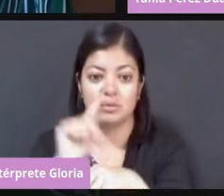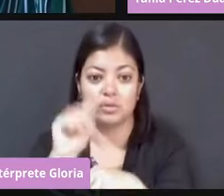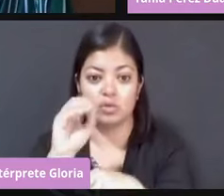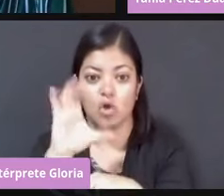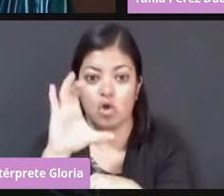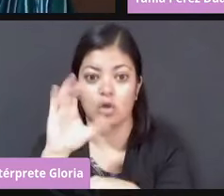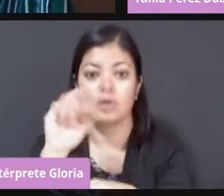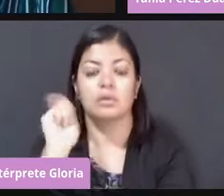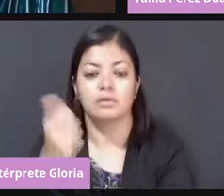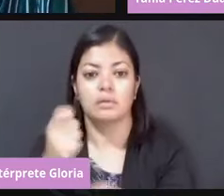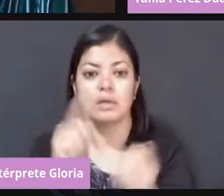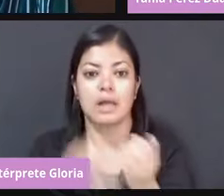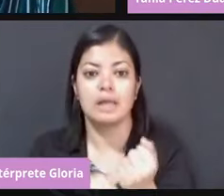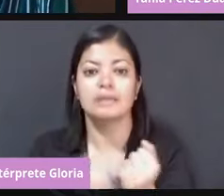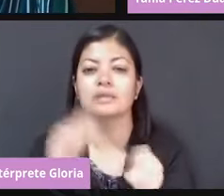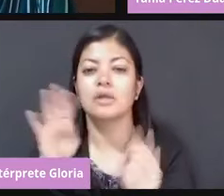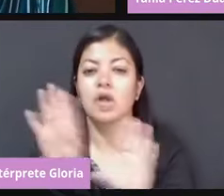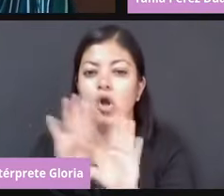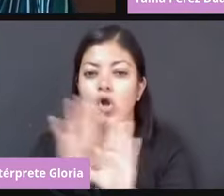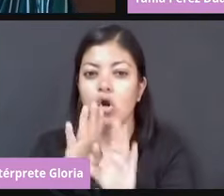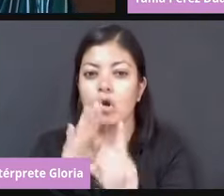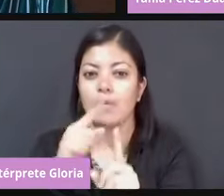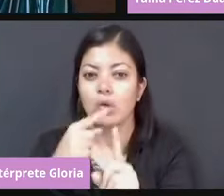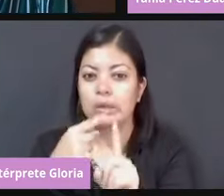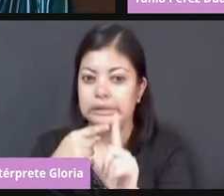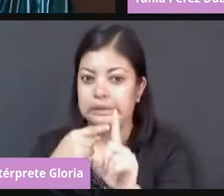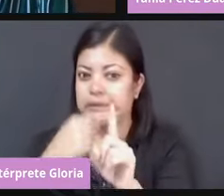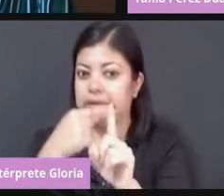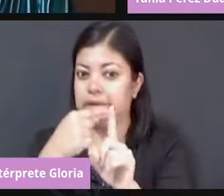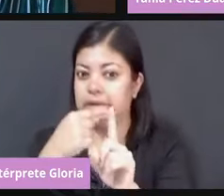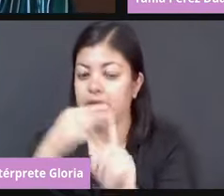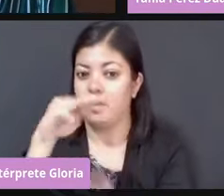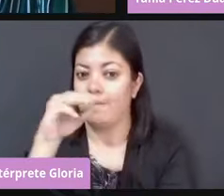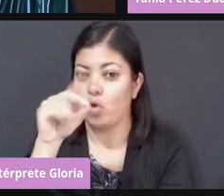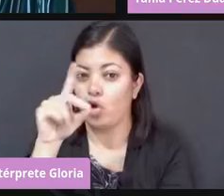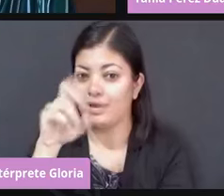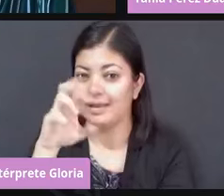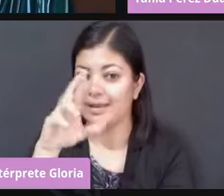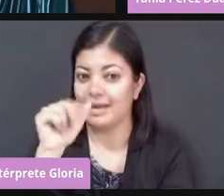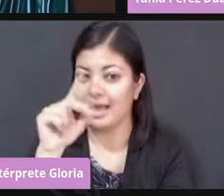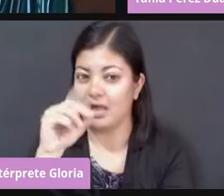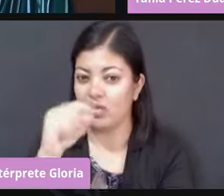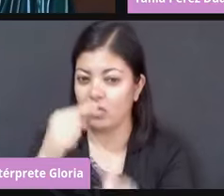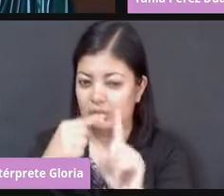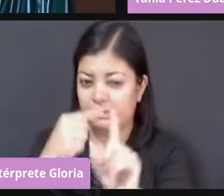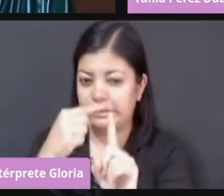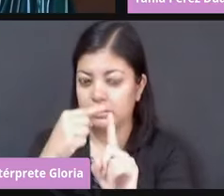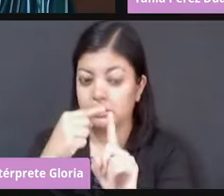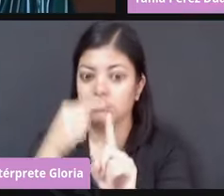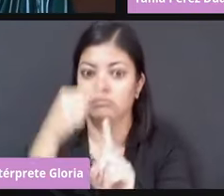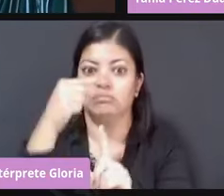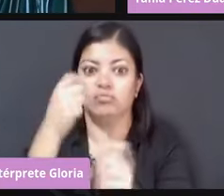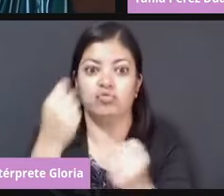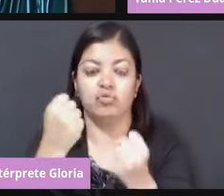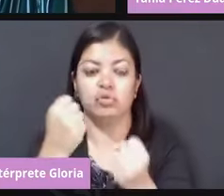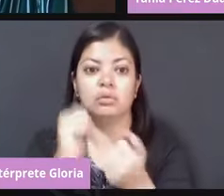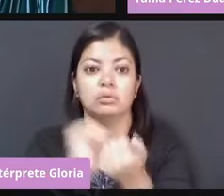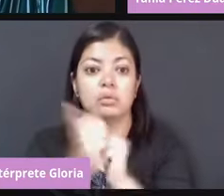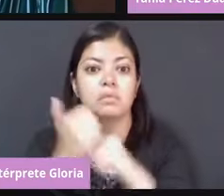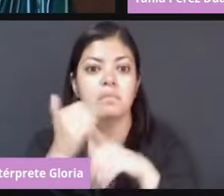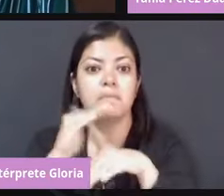llega a ser entre moderado o severo como tal y va aumentando en el tiempo. O sea,